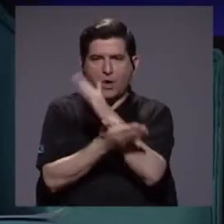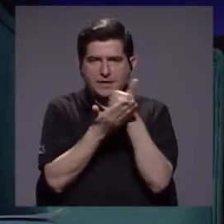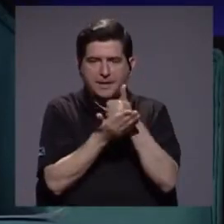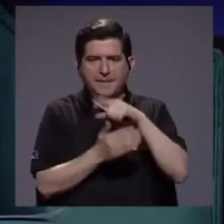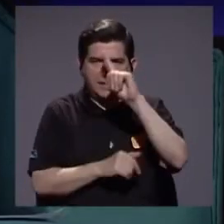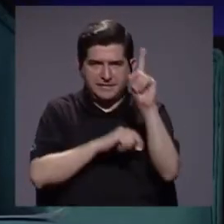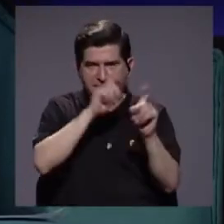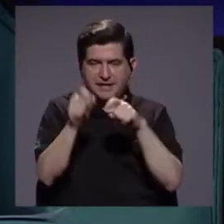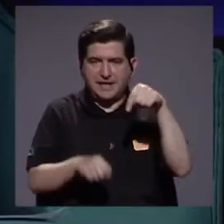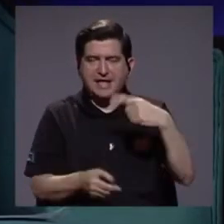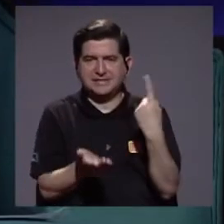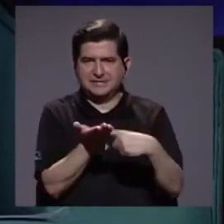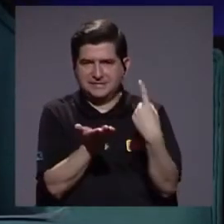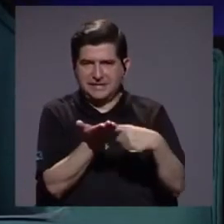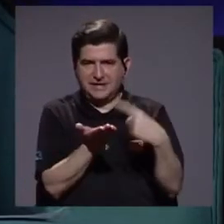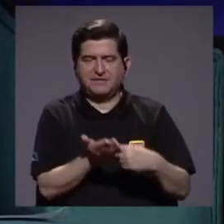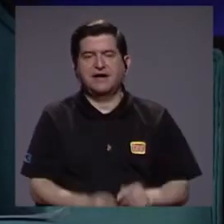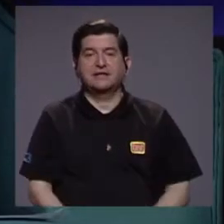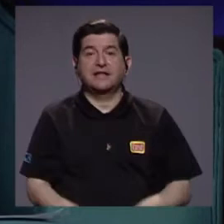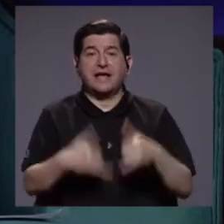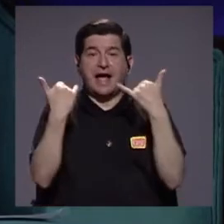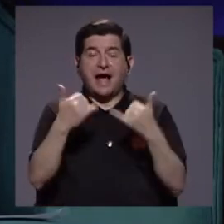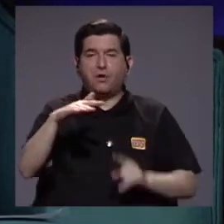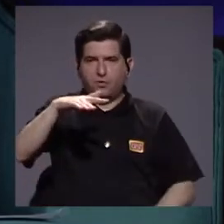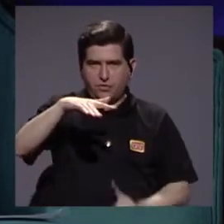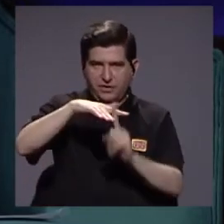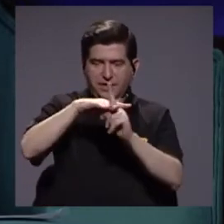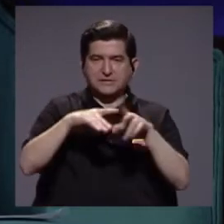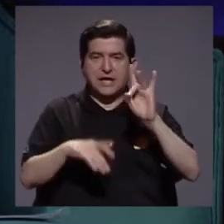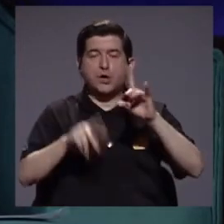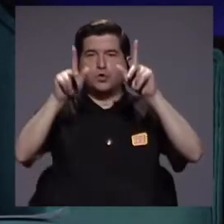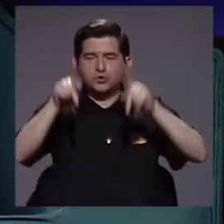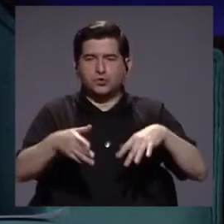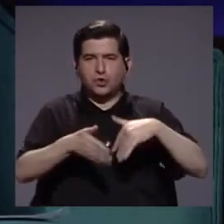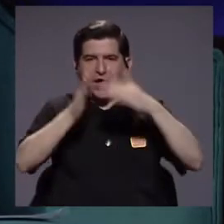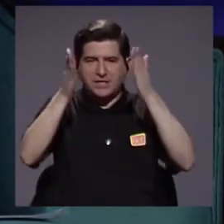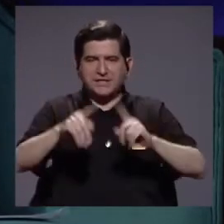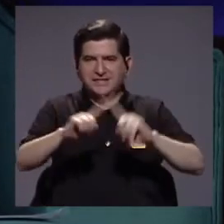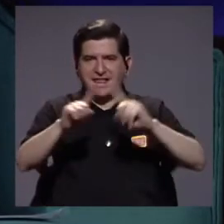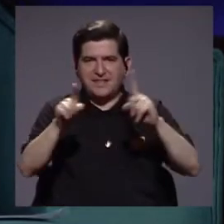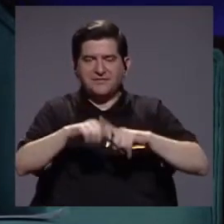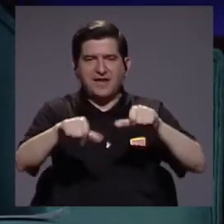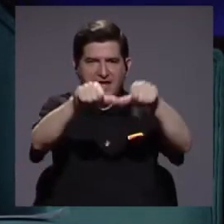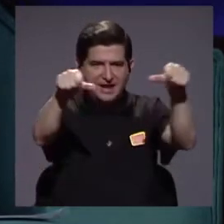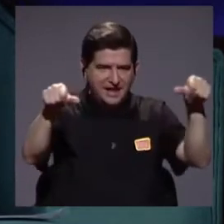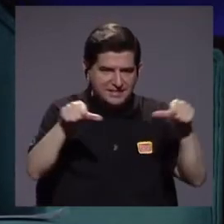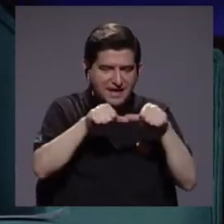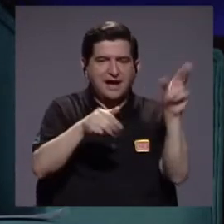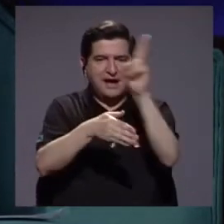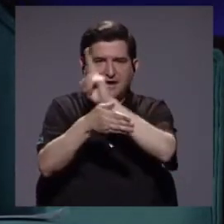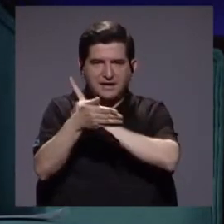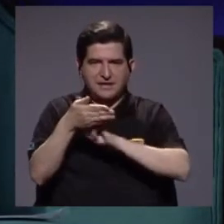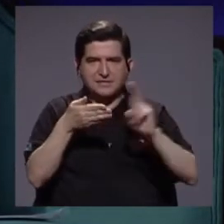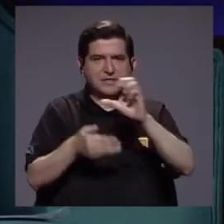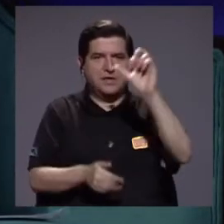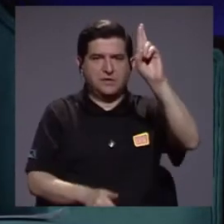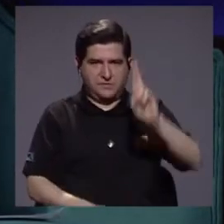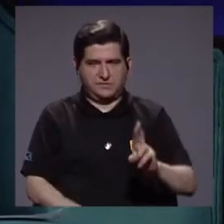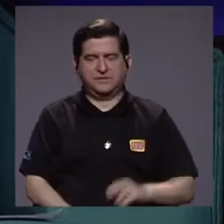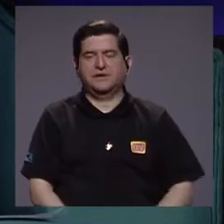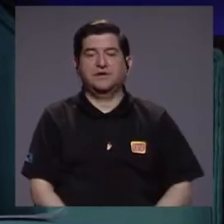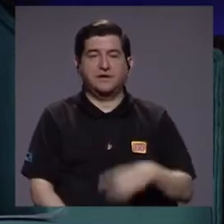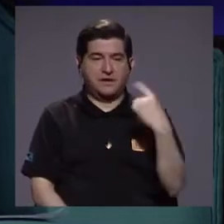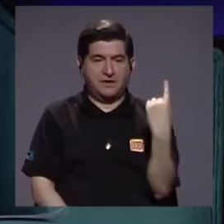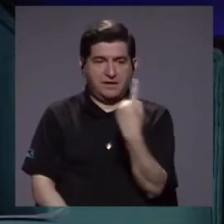de preguntas de este debate, para el cual ingresaron 8 personas estudiantes de distintas áreas de la Universidad de Costa Rica.